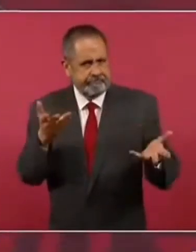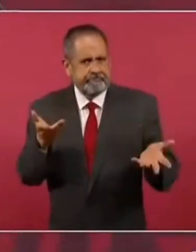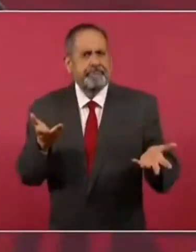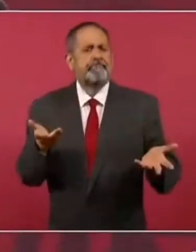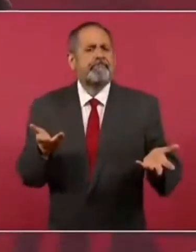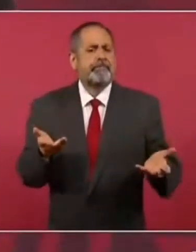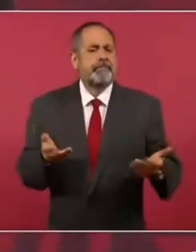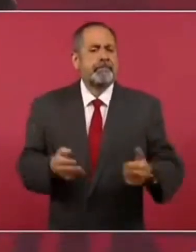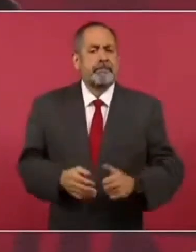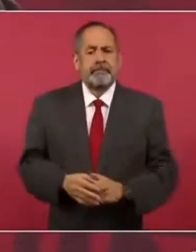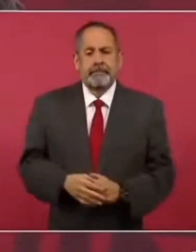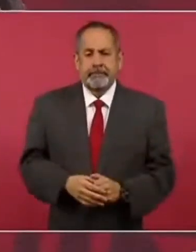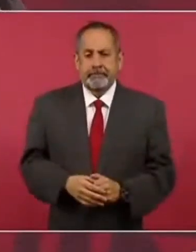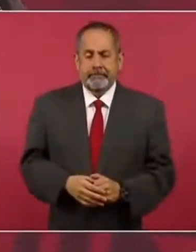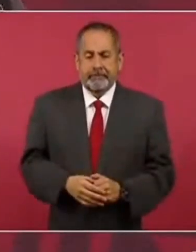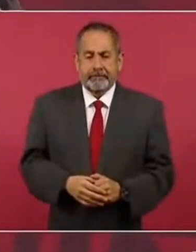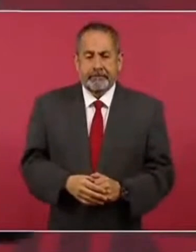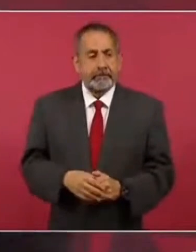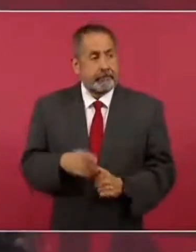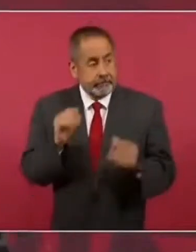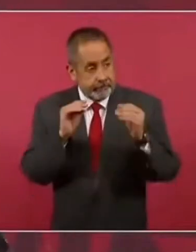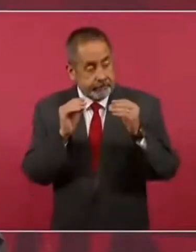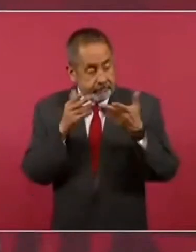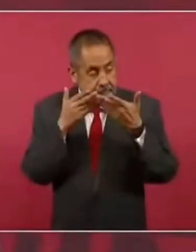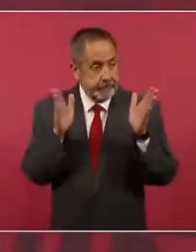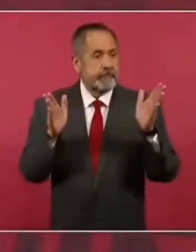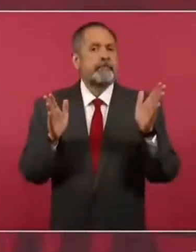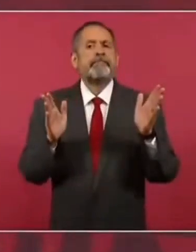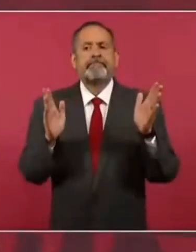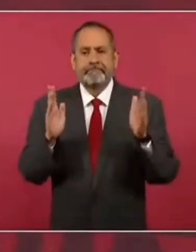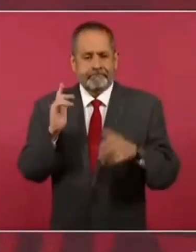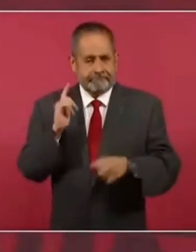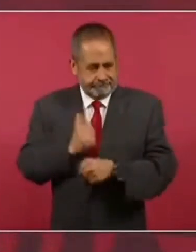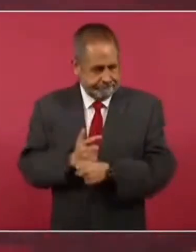porque se va a ayudar mucho